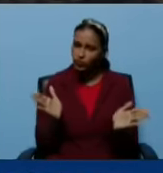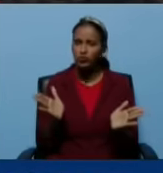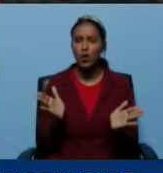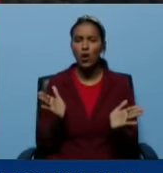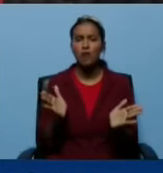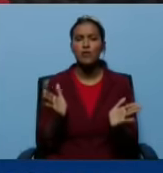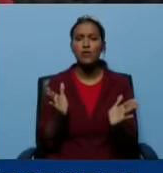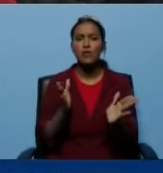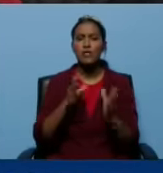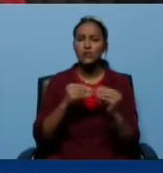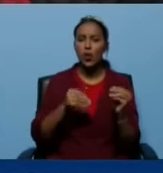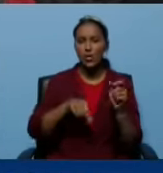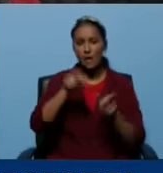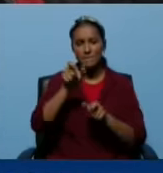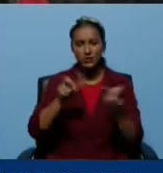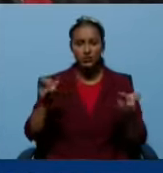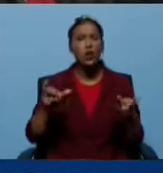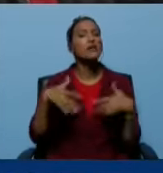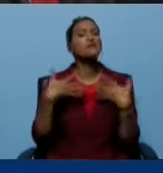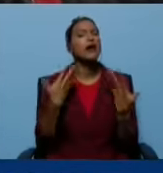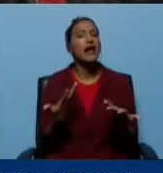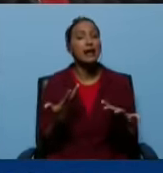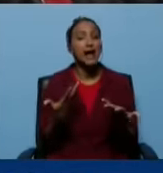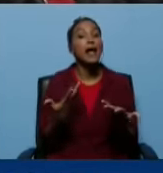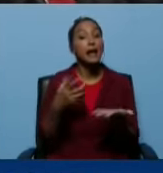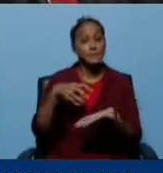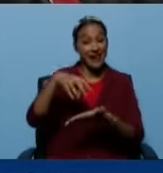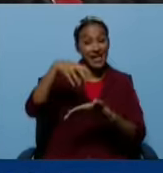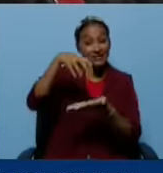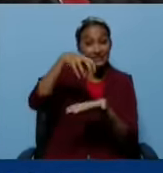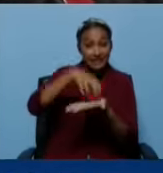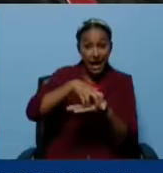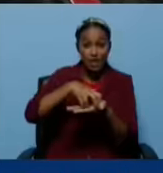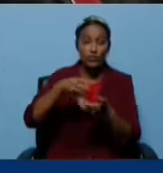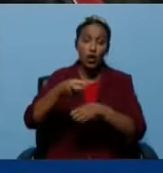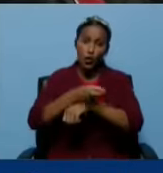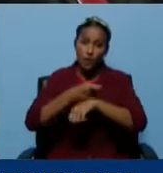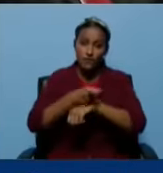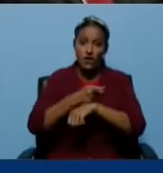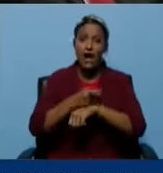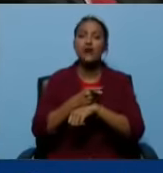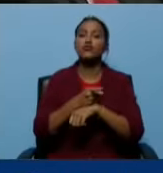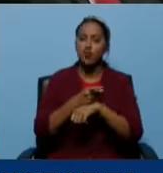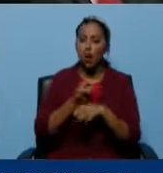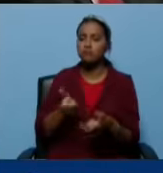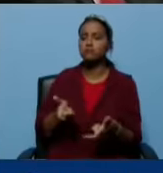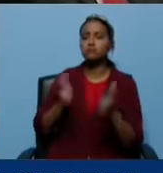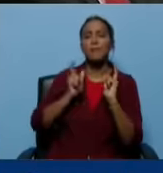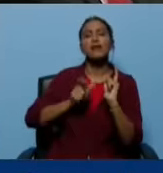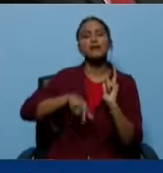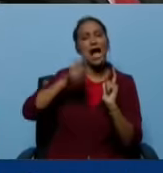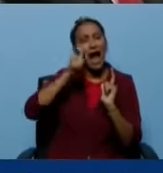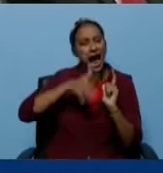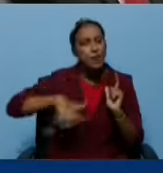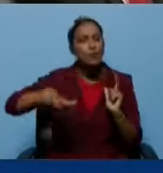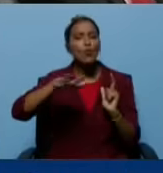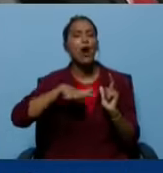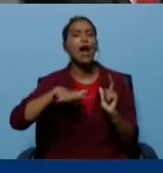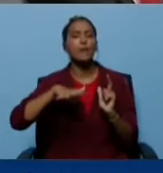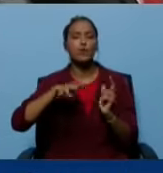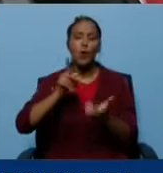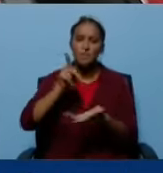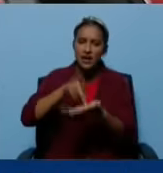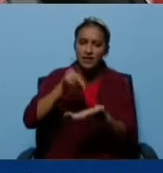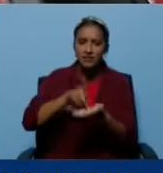ciudadanía, instrumentos para que el Estado le garantice su protagonismo, tal como se ha establecido en